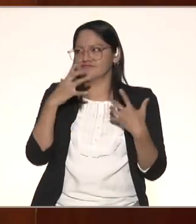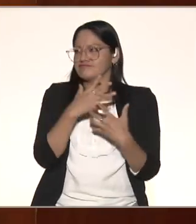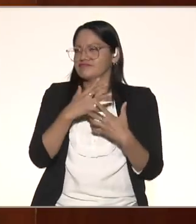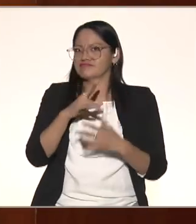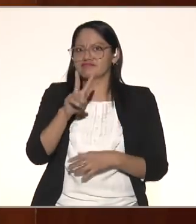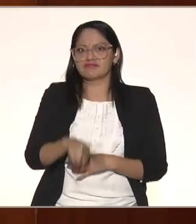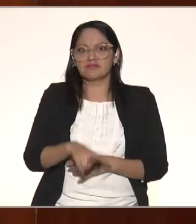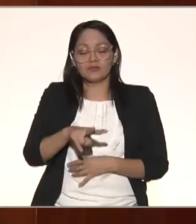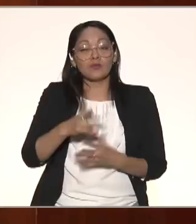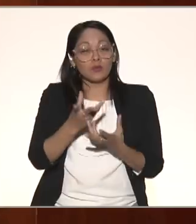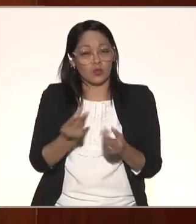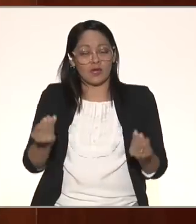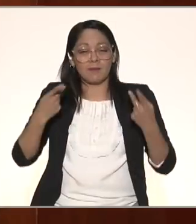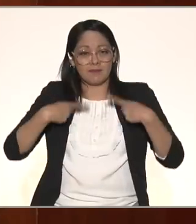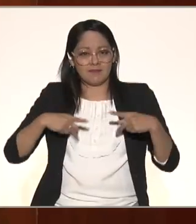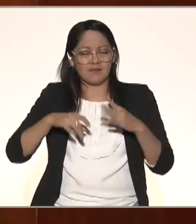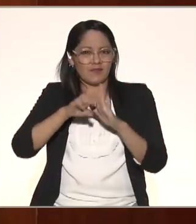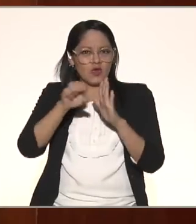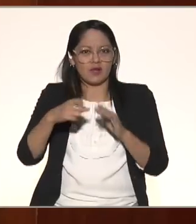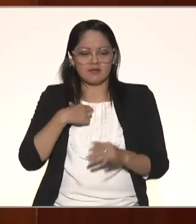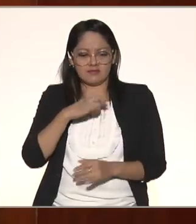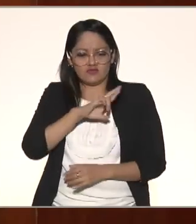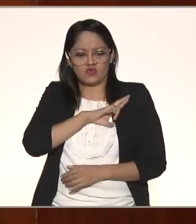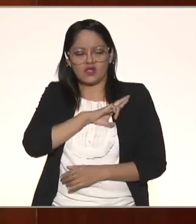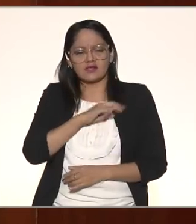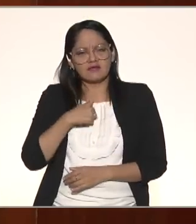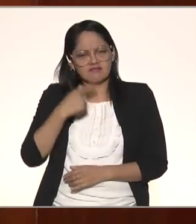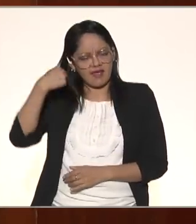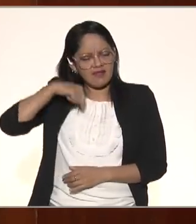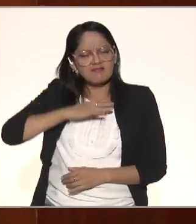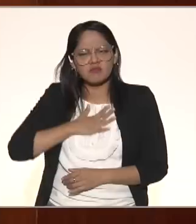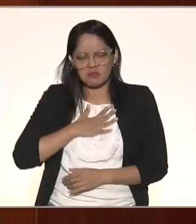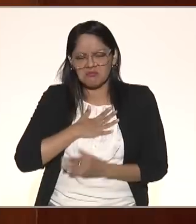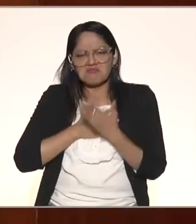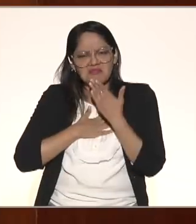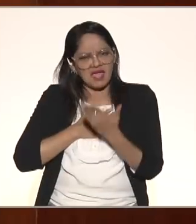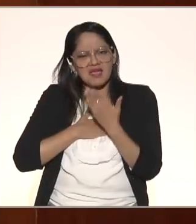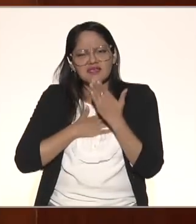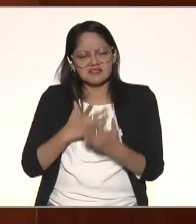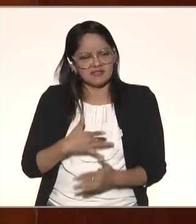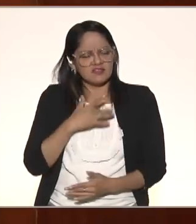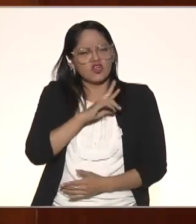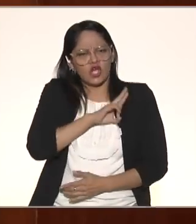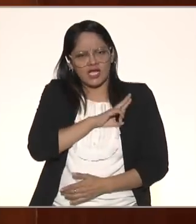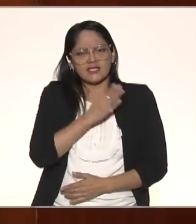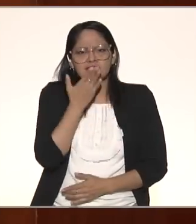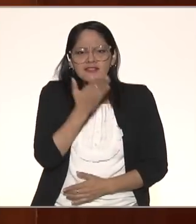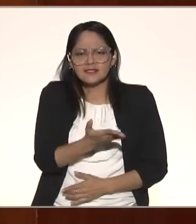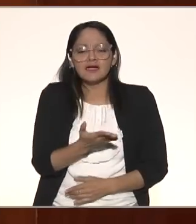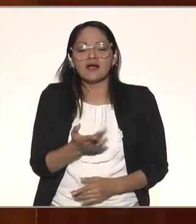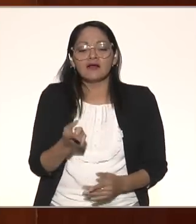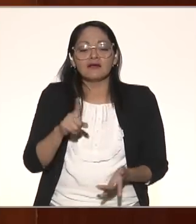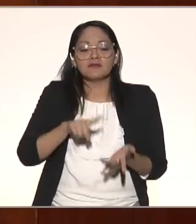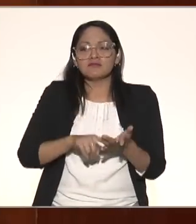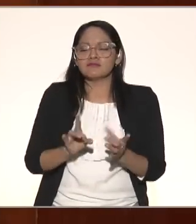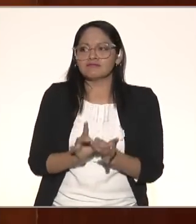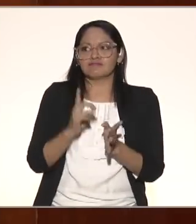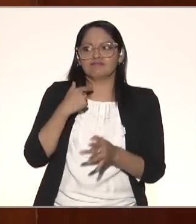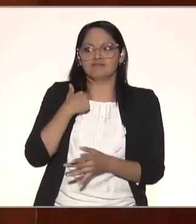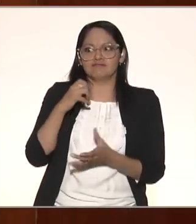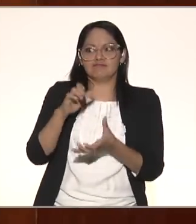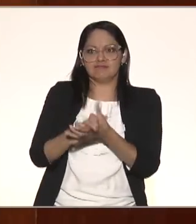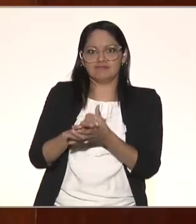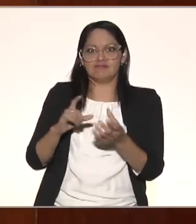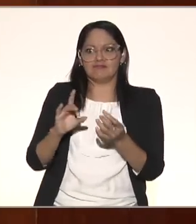Muchas personas que son, por ejemplo, solteros de vocación, de pronto ya se ven que tienen, se ven casados y con